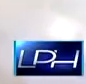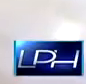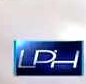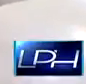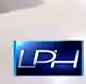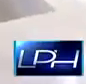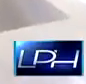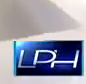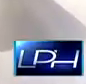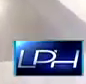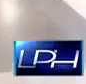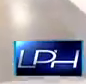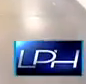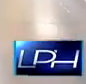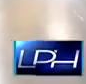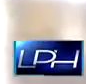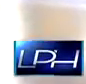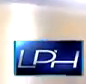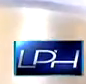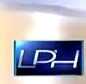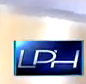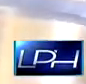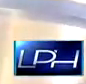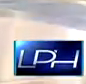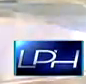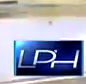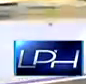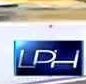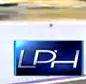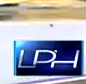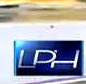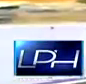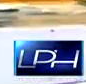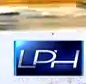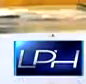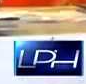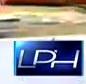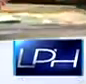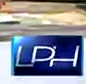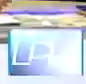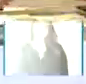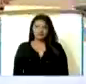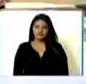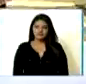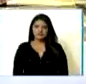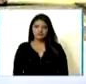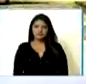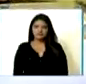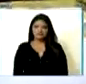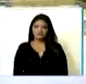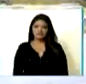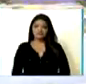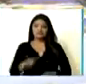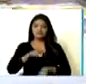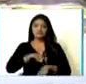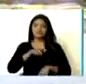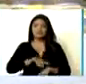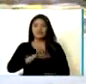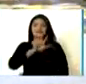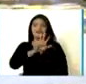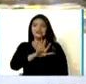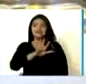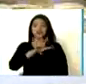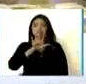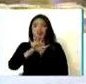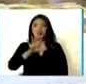No, el tema es ahí. recomendación musical del día. La mejor